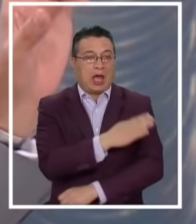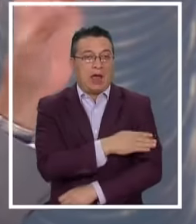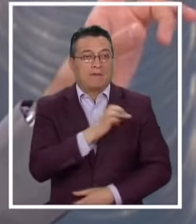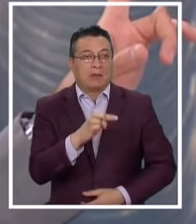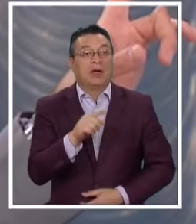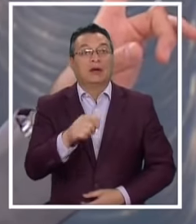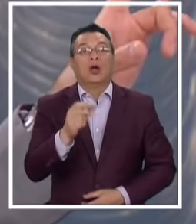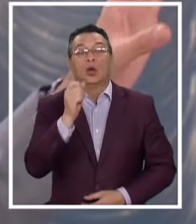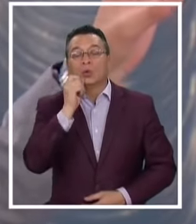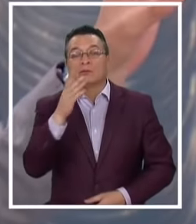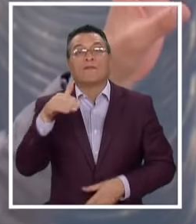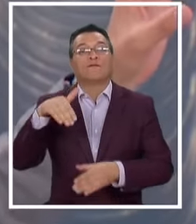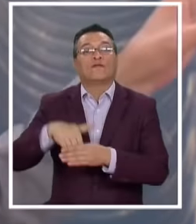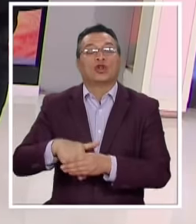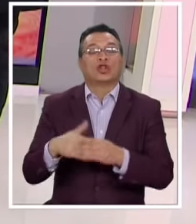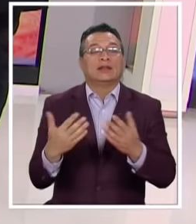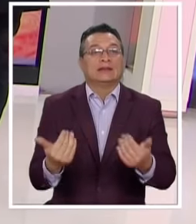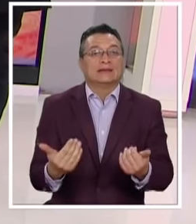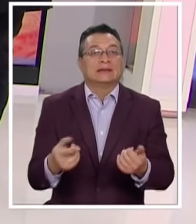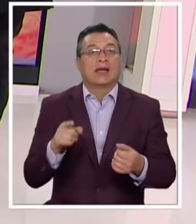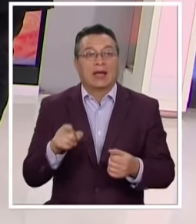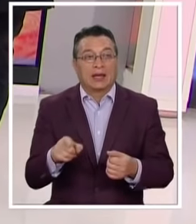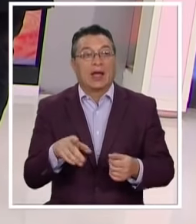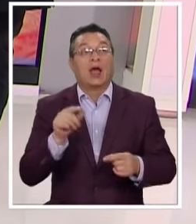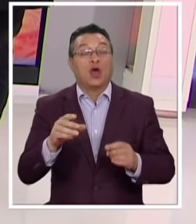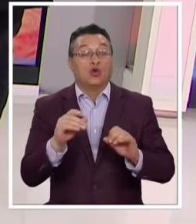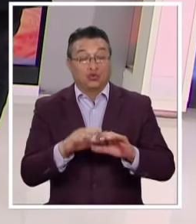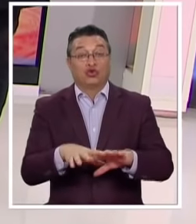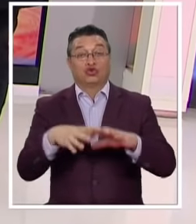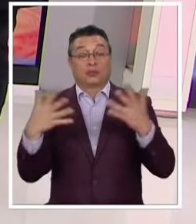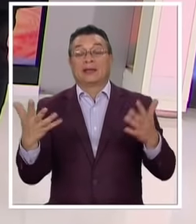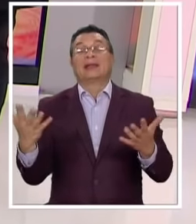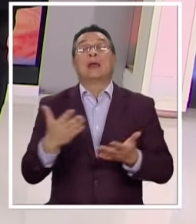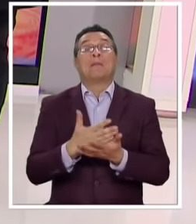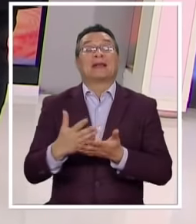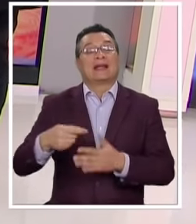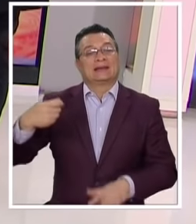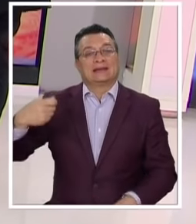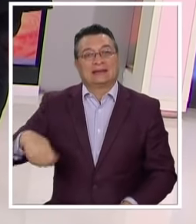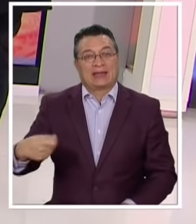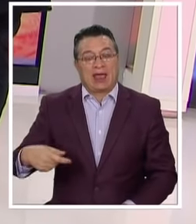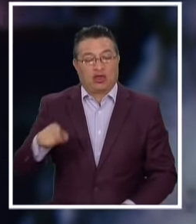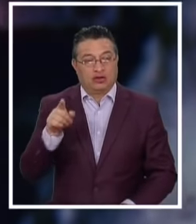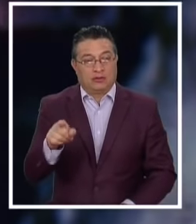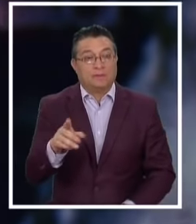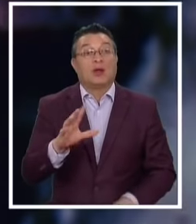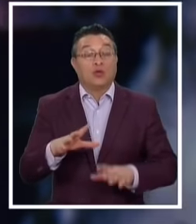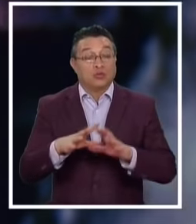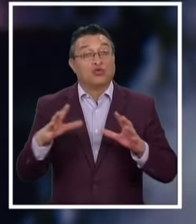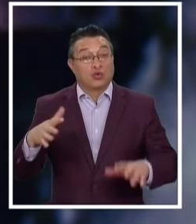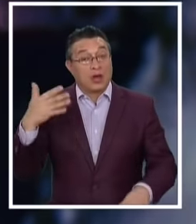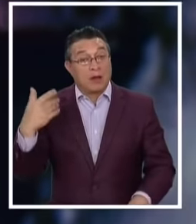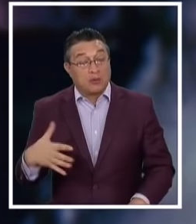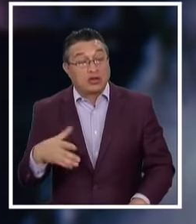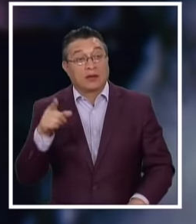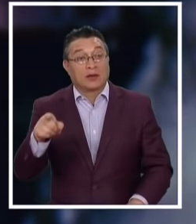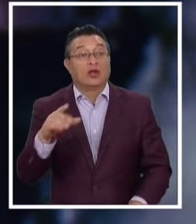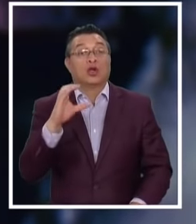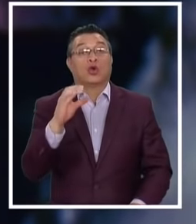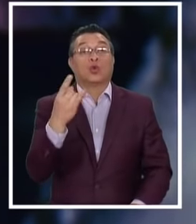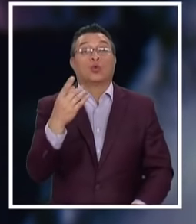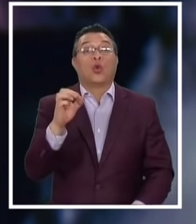hay que ver Cuáles son los votos Que se requieren Porque lo de la votación De la Cámara Fue bastante sorprendente ¿Qué pasaría en el Senado? Sí, en la Cámara Y es súper importante Por los quórums De